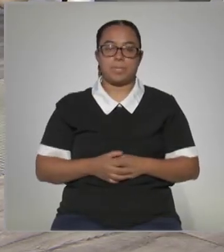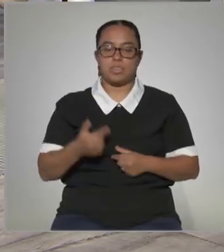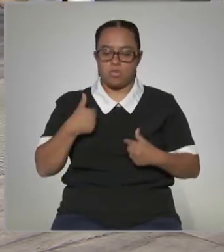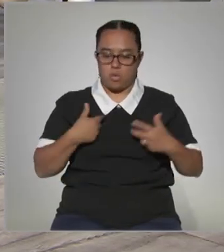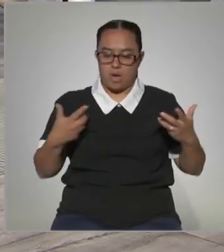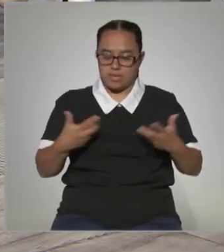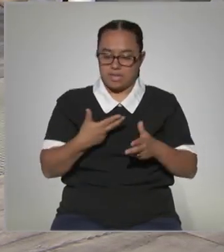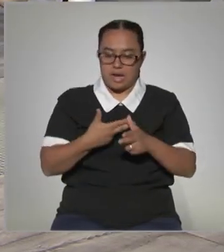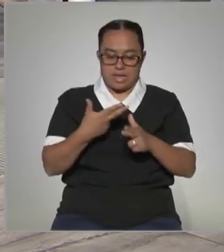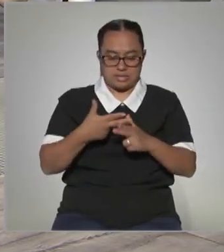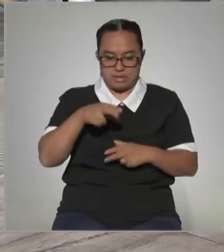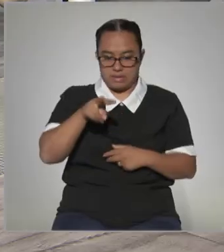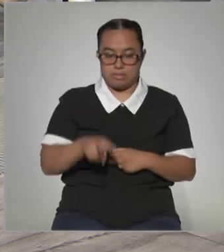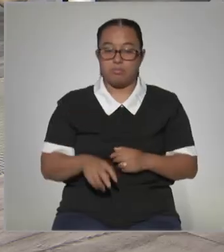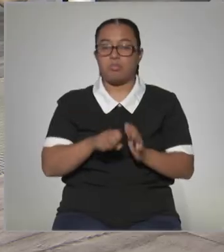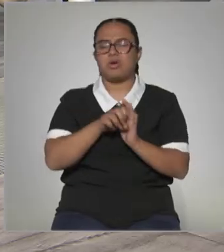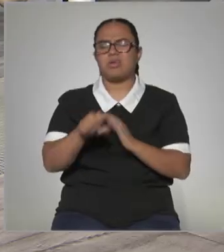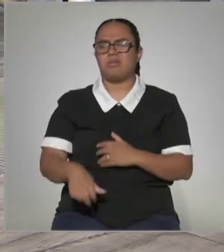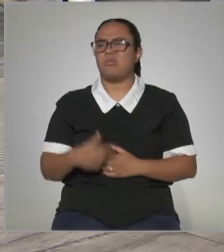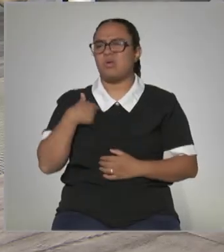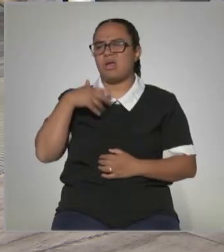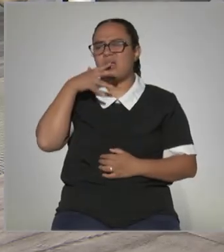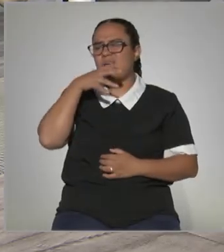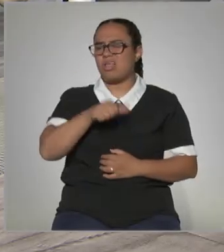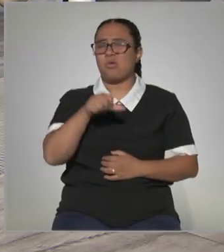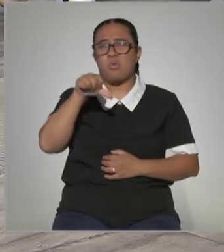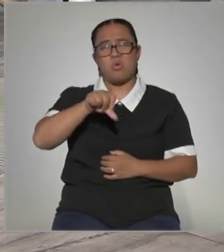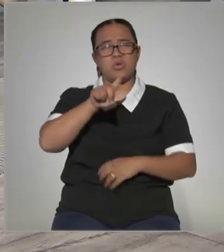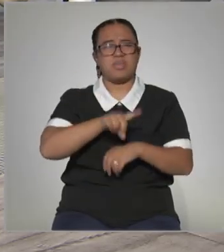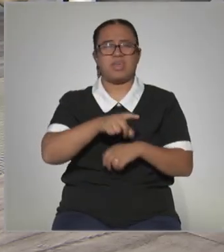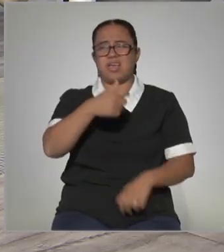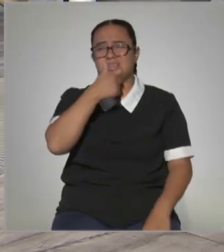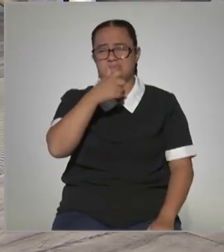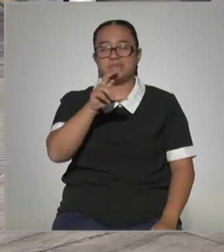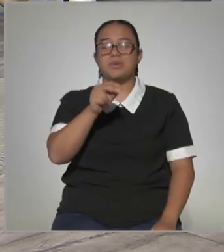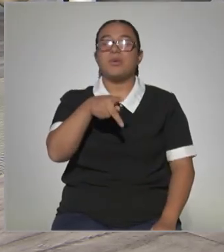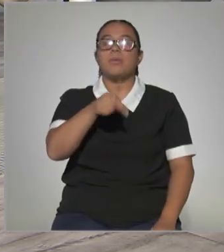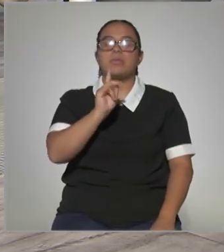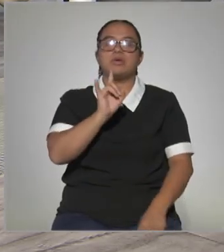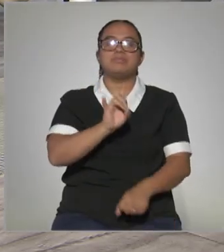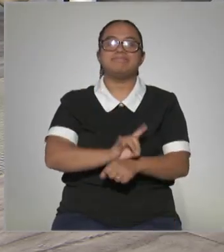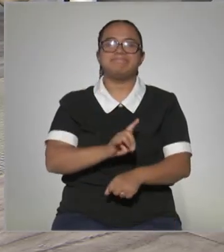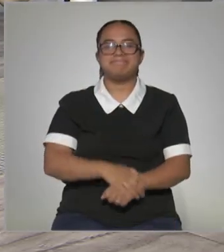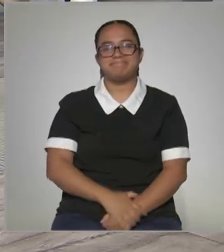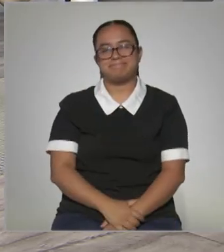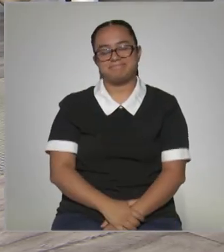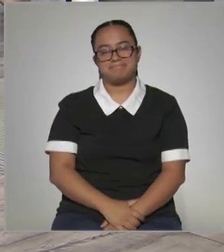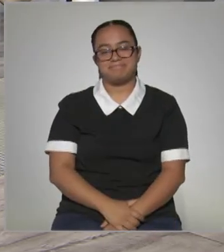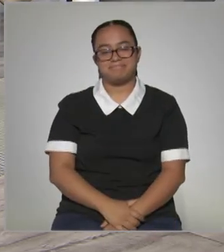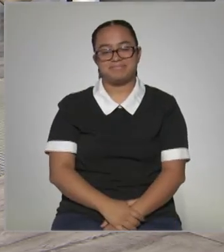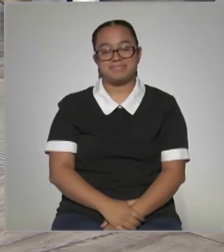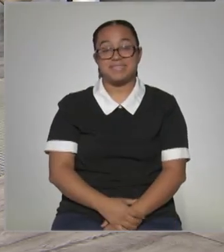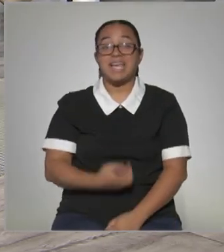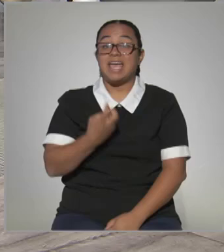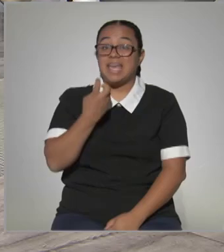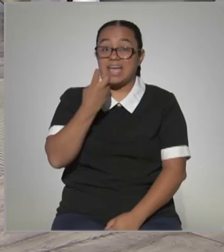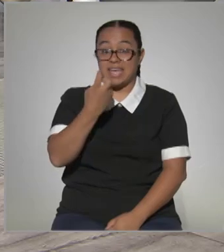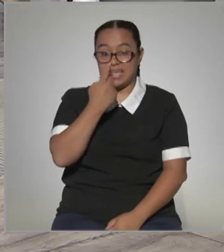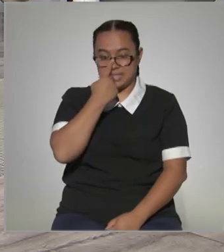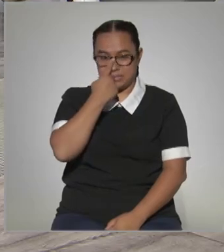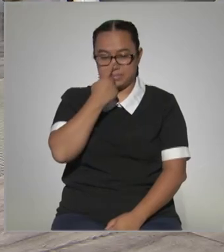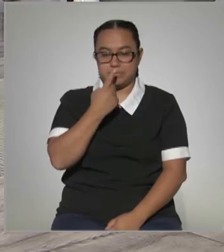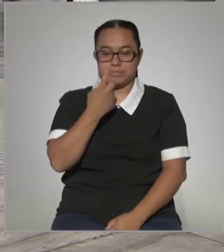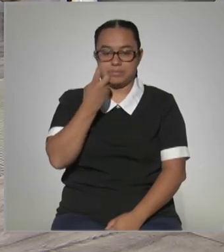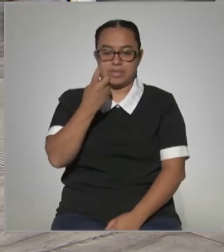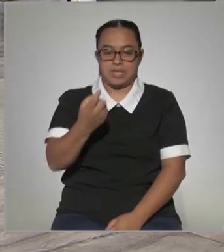Entonces, no tengo ganas de sonreír, pero dibujo una sonrisa, también le manda